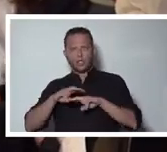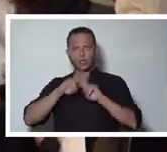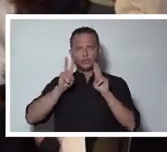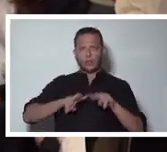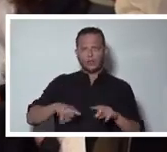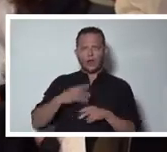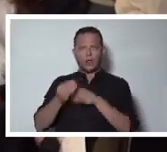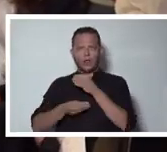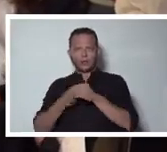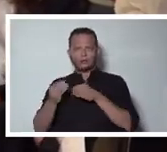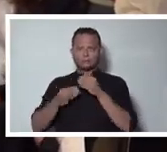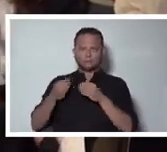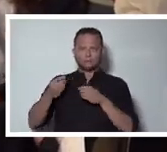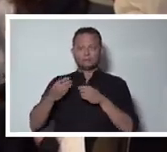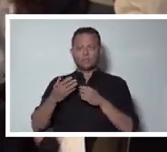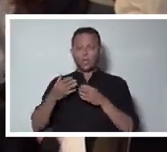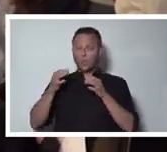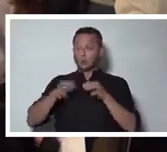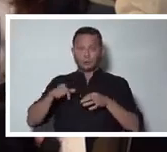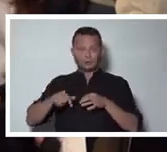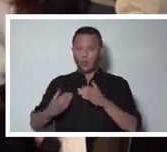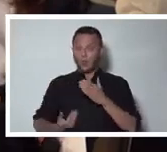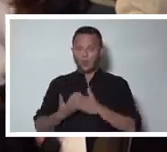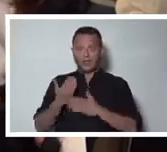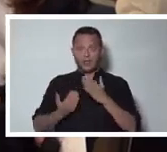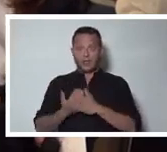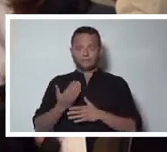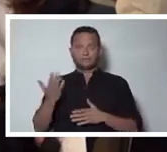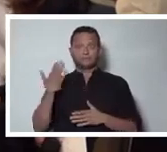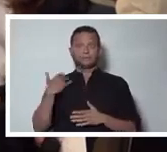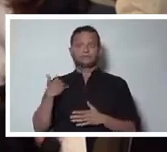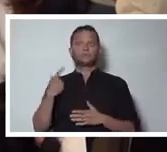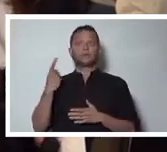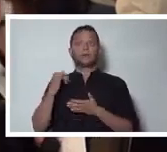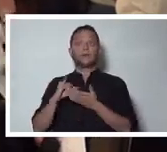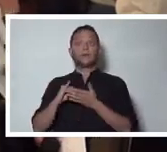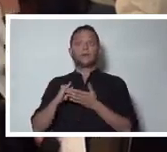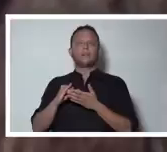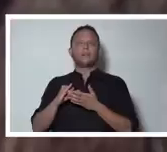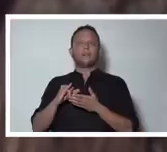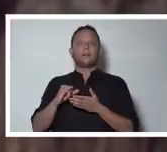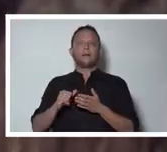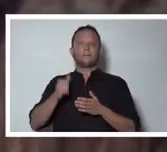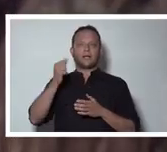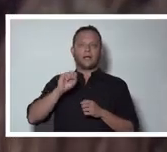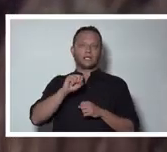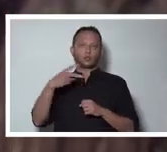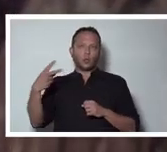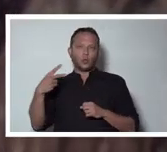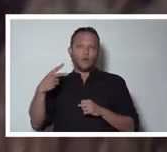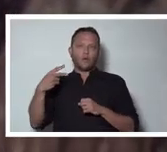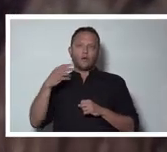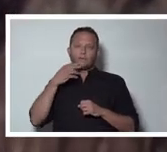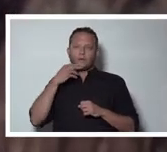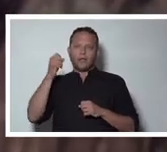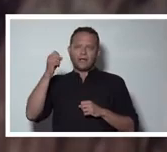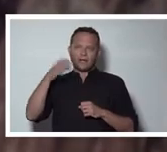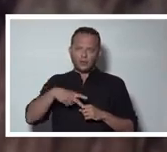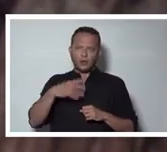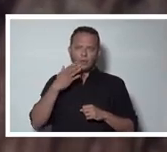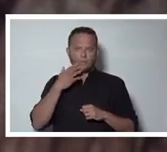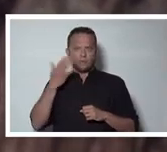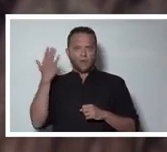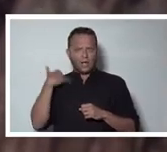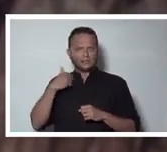nacionales y justamente estos días no eh Nos daba la razón una vez más Aunque falta la resolución final sobre esta tesis que